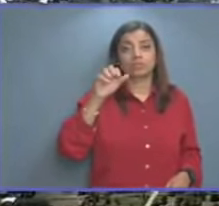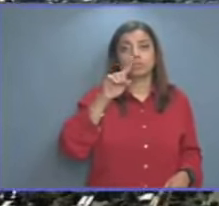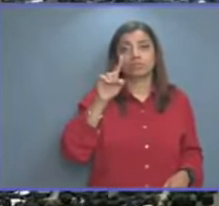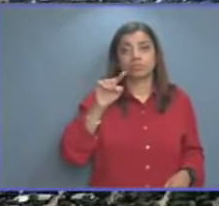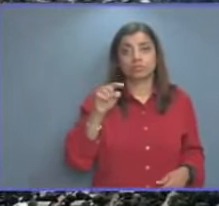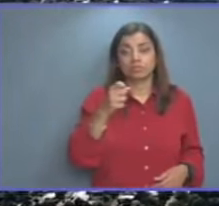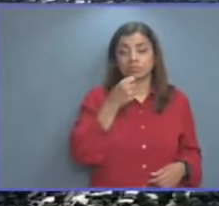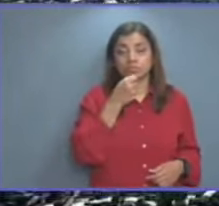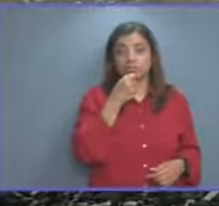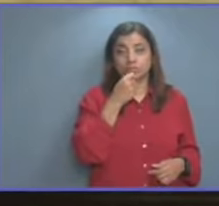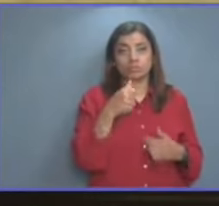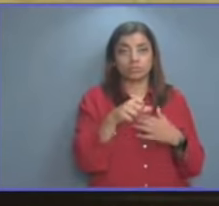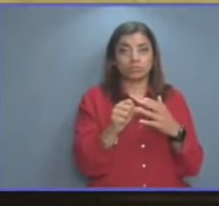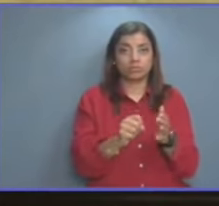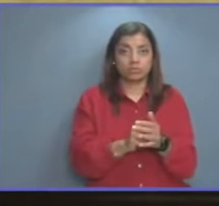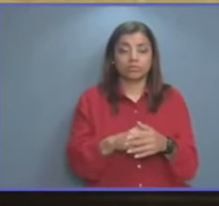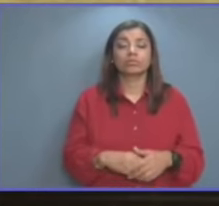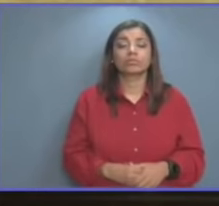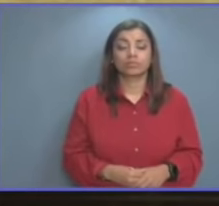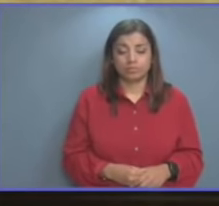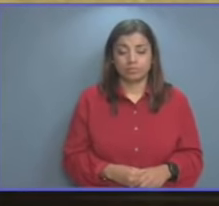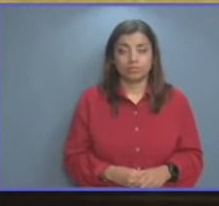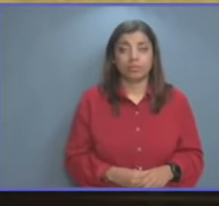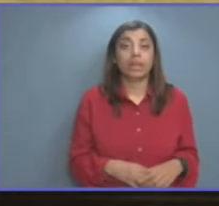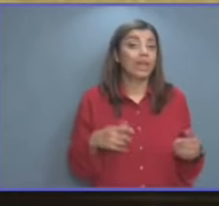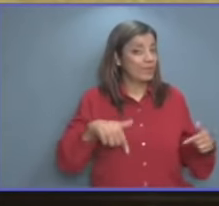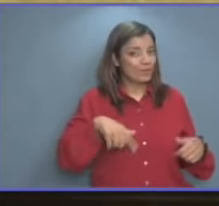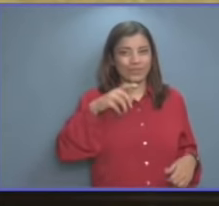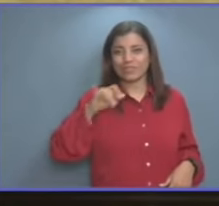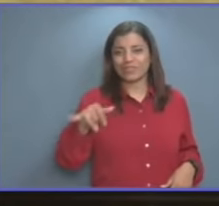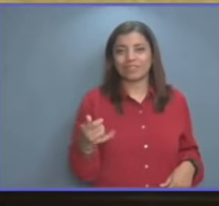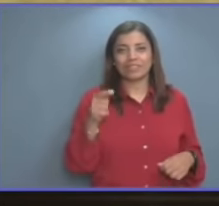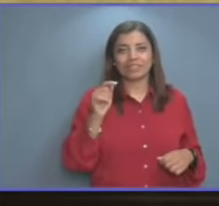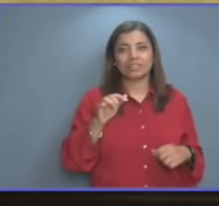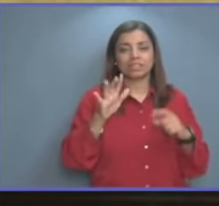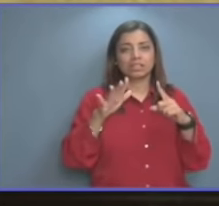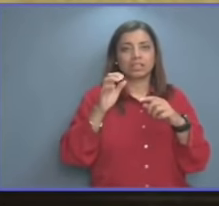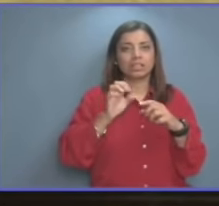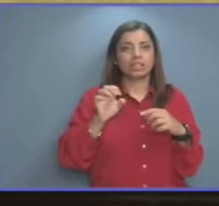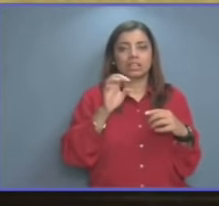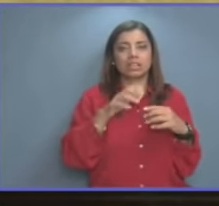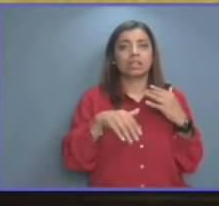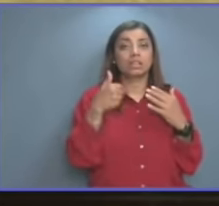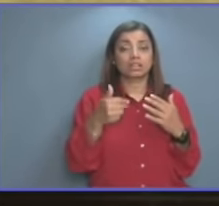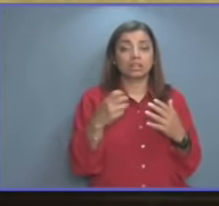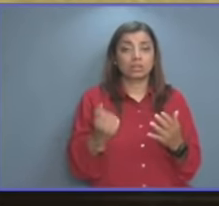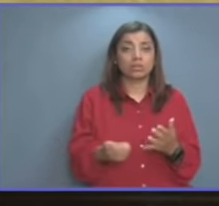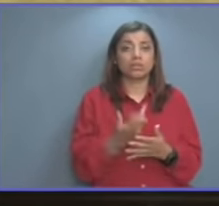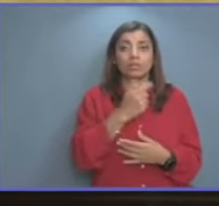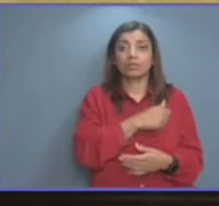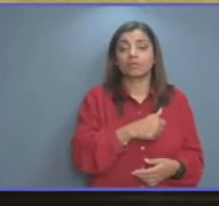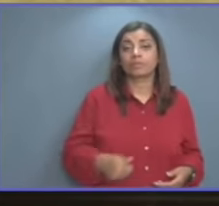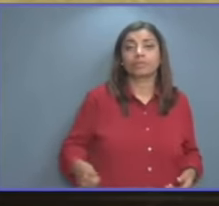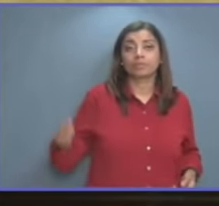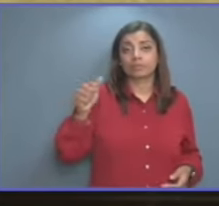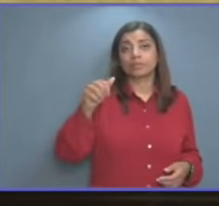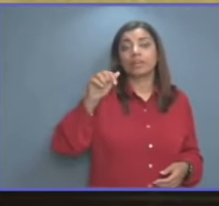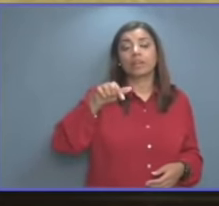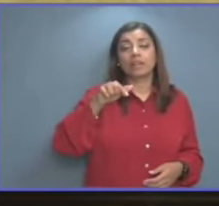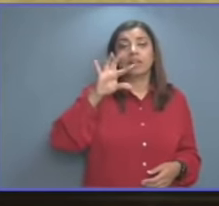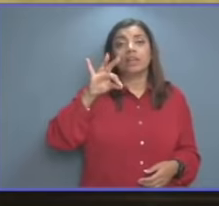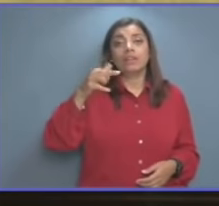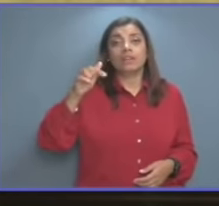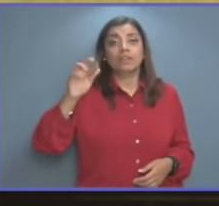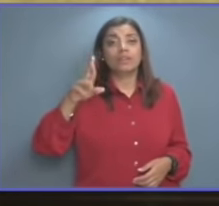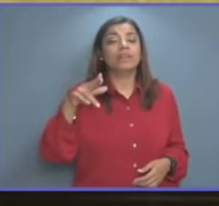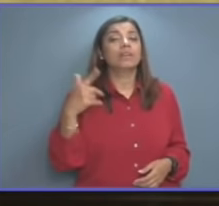legislativo y este jueves 6 de enero rodolfo delgado renueva su estatus como fiscal general de la república es el